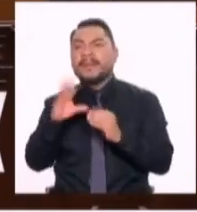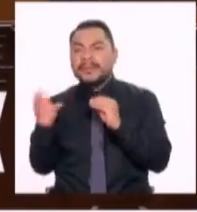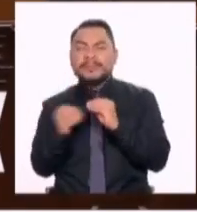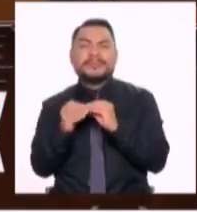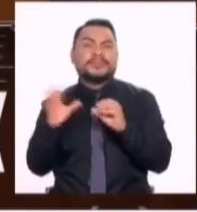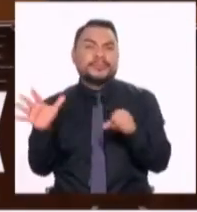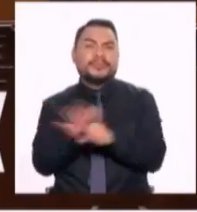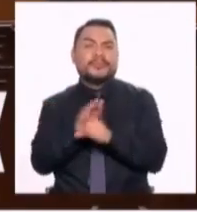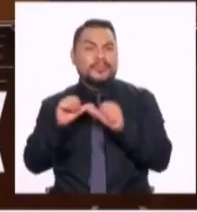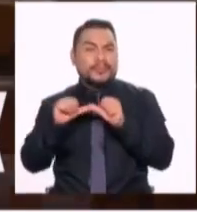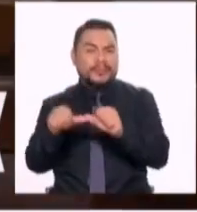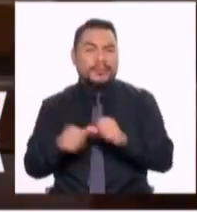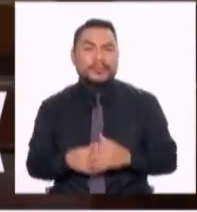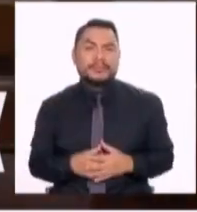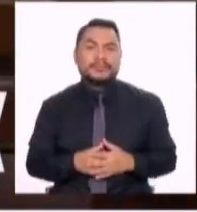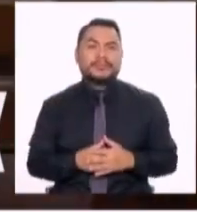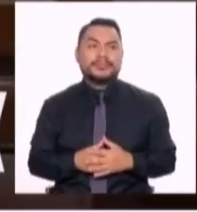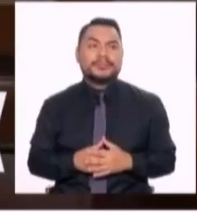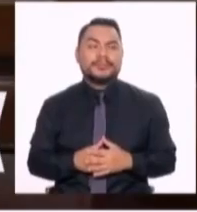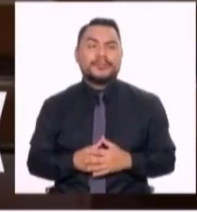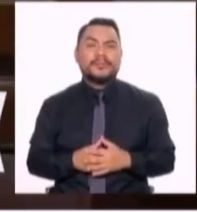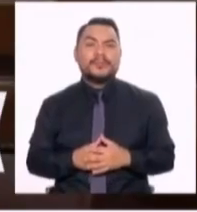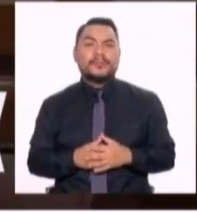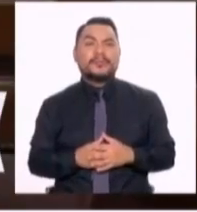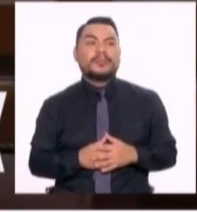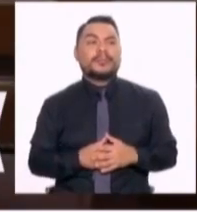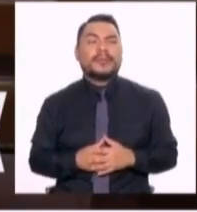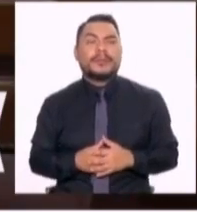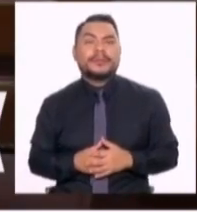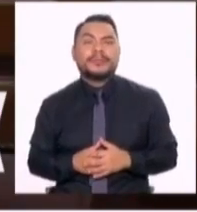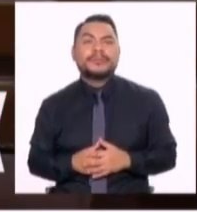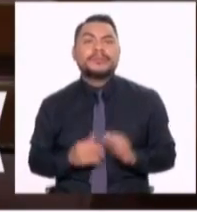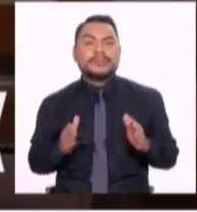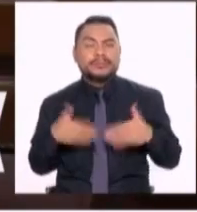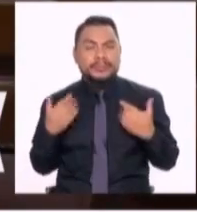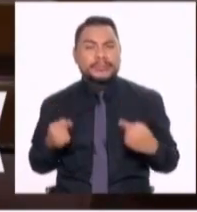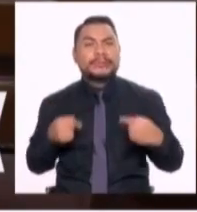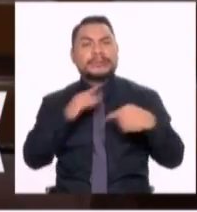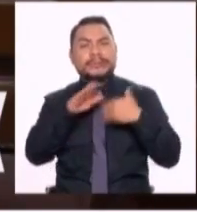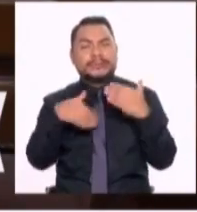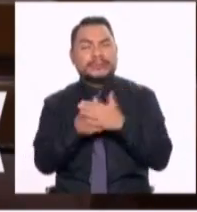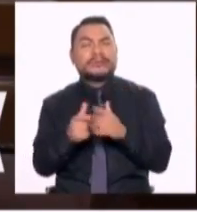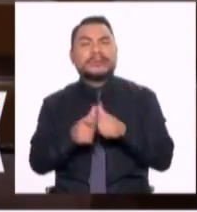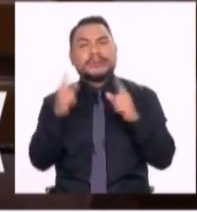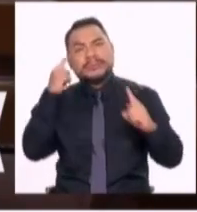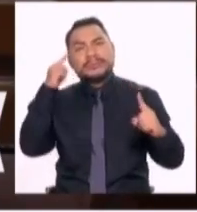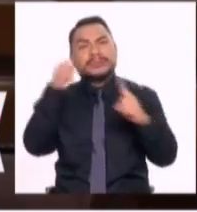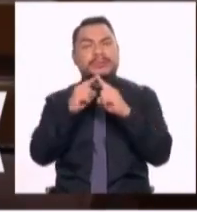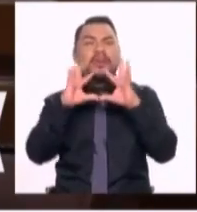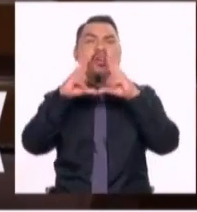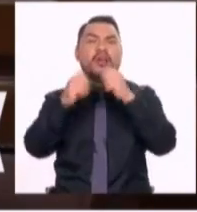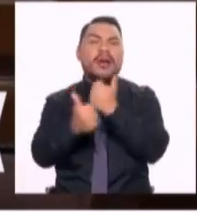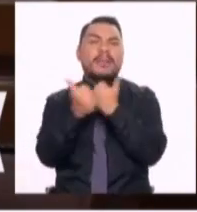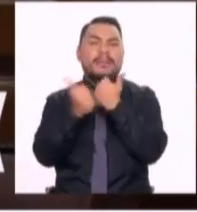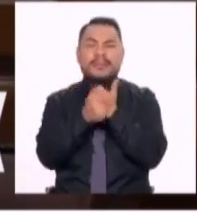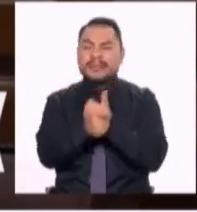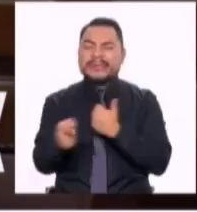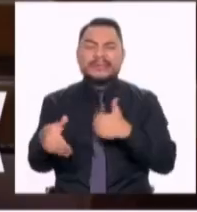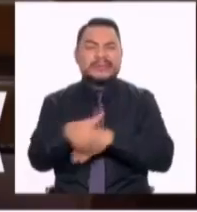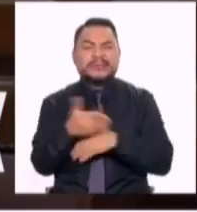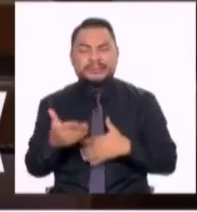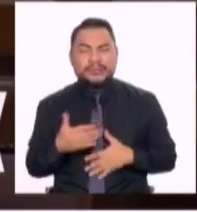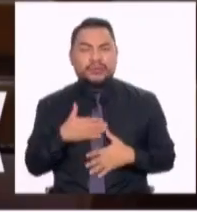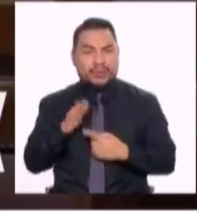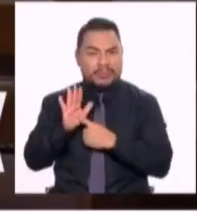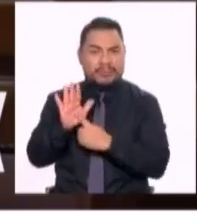demuestra César el Benavides. Cinismo y la hipocresía que tiene esta señora. Presidente del Frente de Defensa de Lambayeque, nos